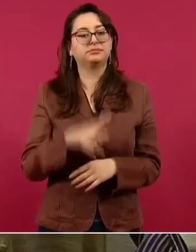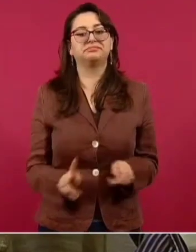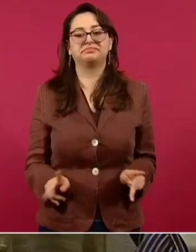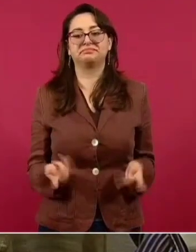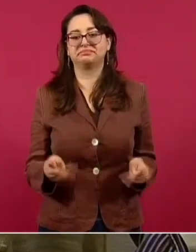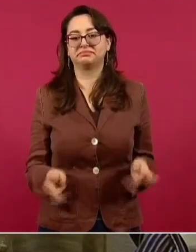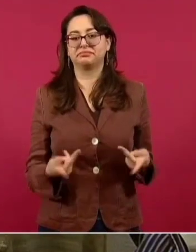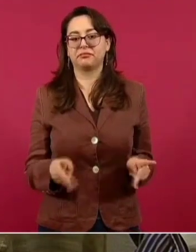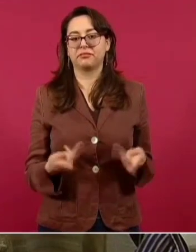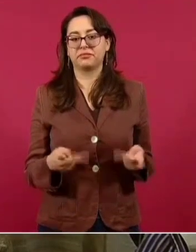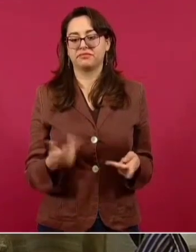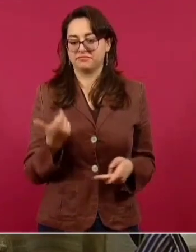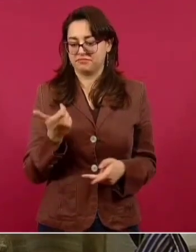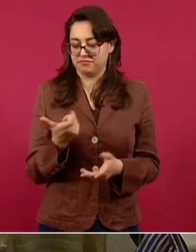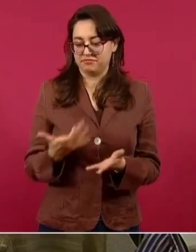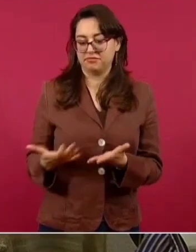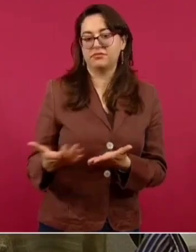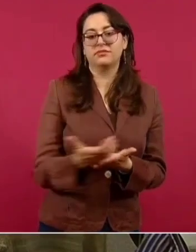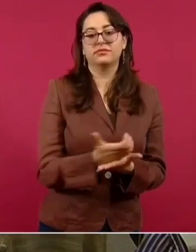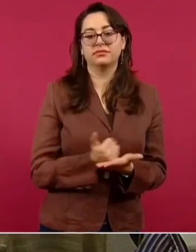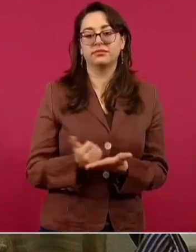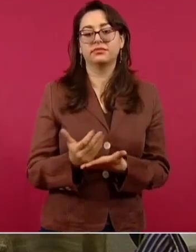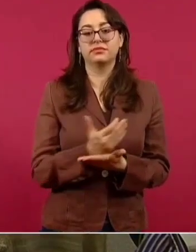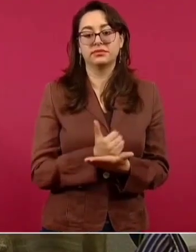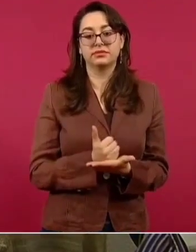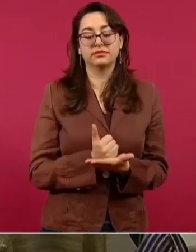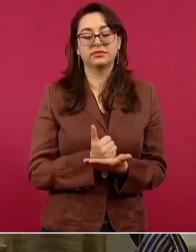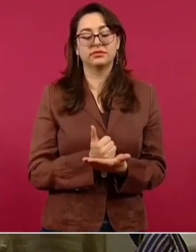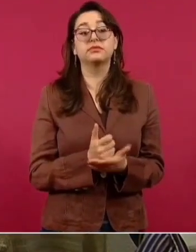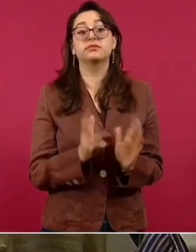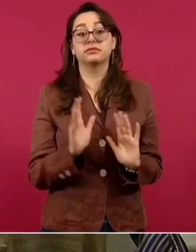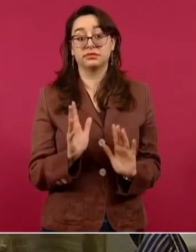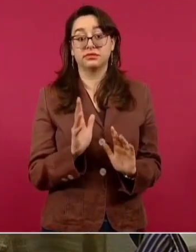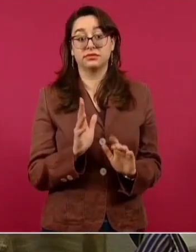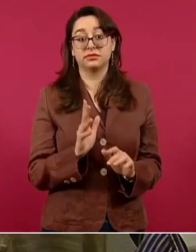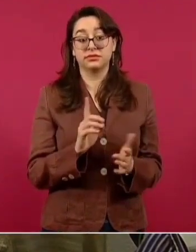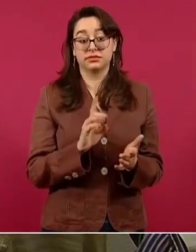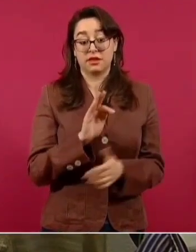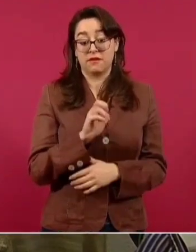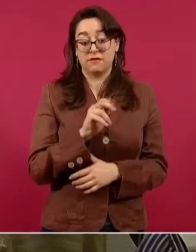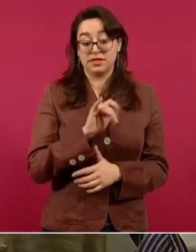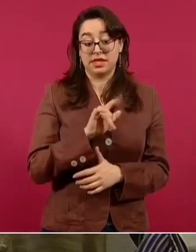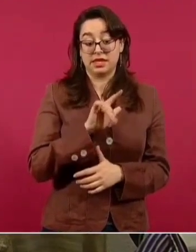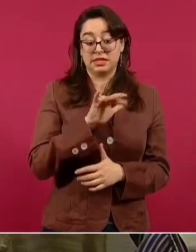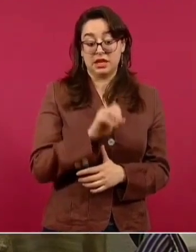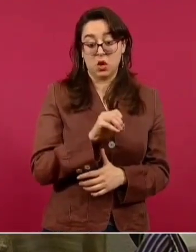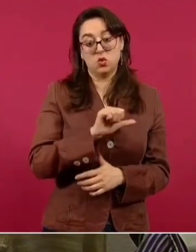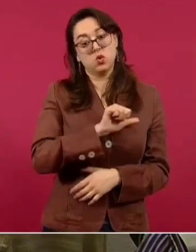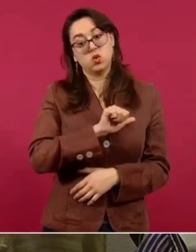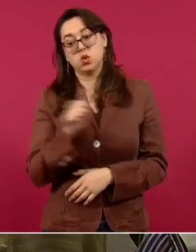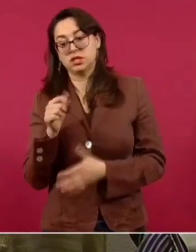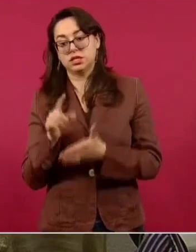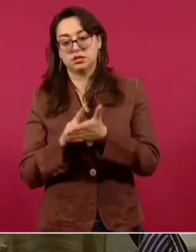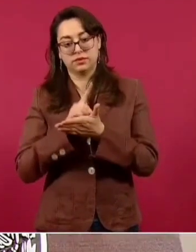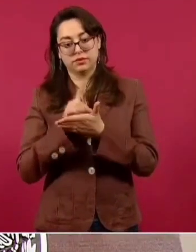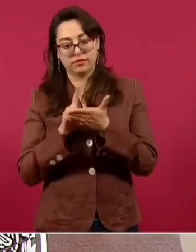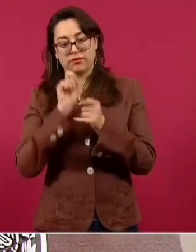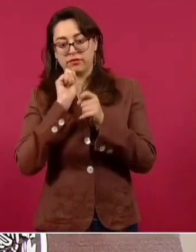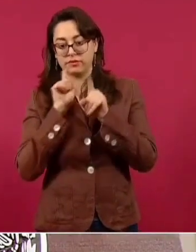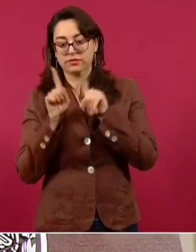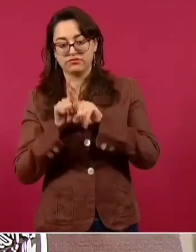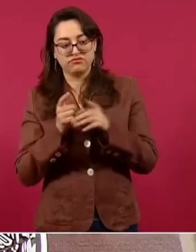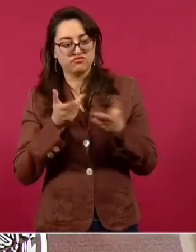a otras sustancias que también, otras drogas que también se usan en la comunidad. Y otras formas de